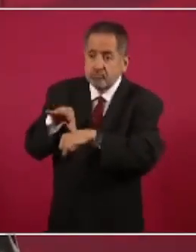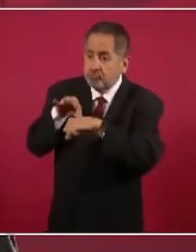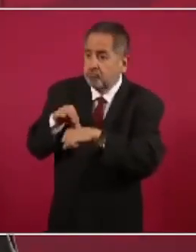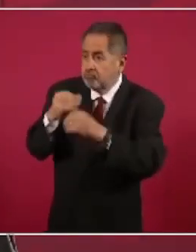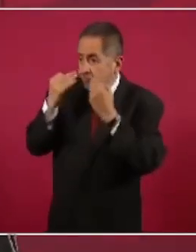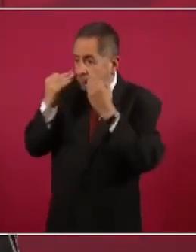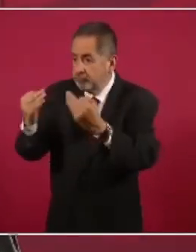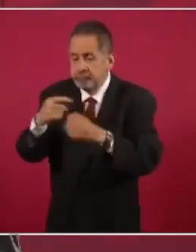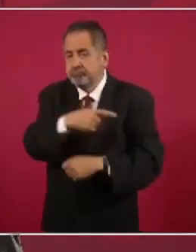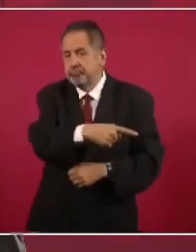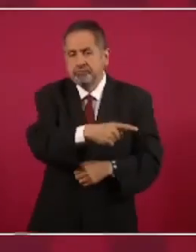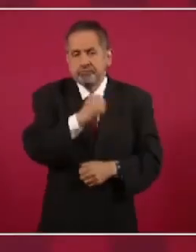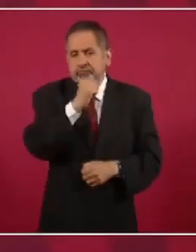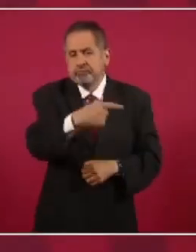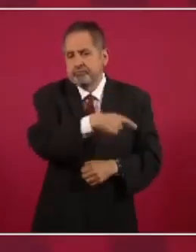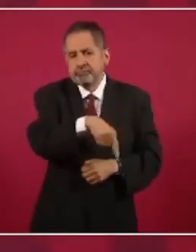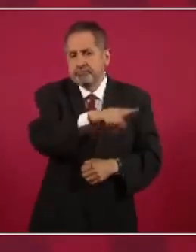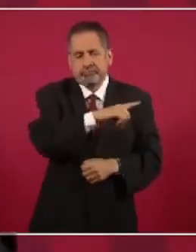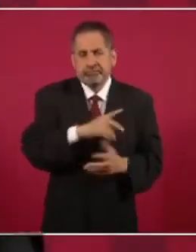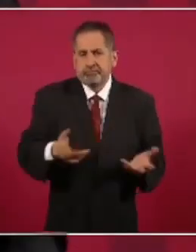Me refiero a los